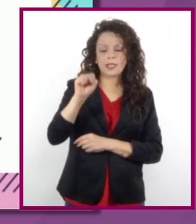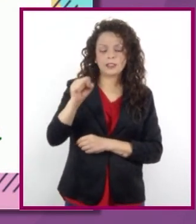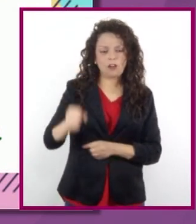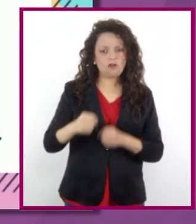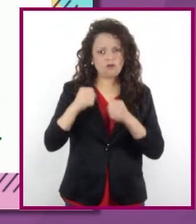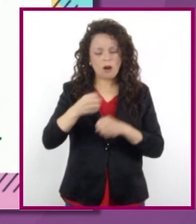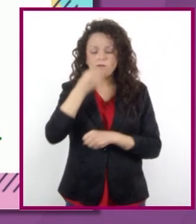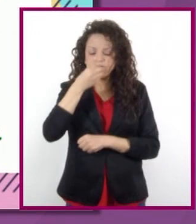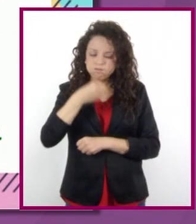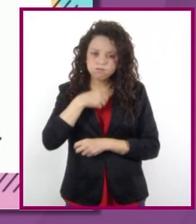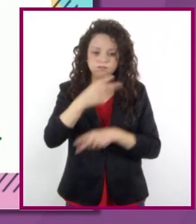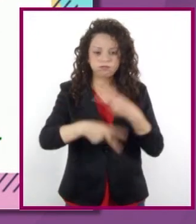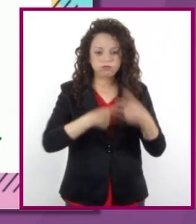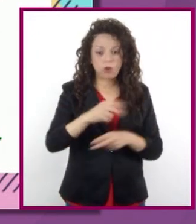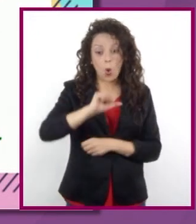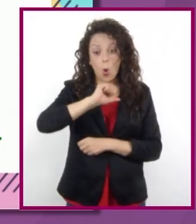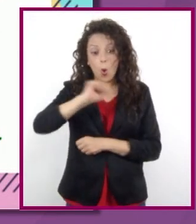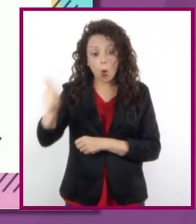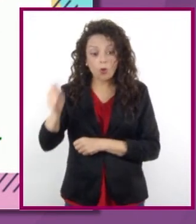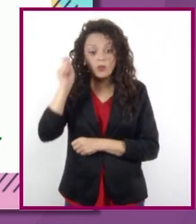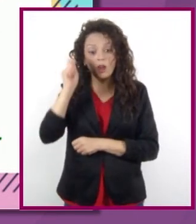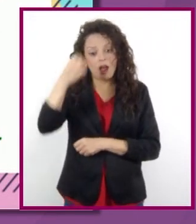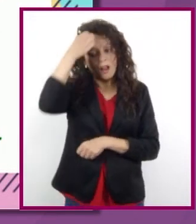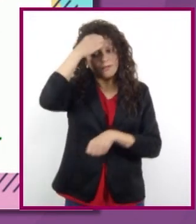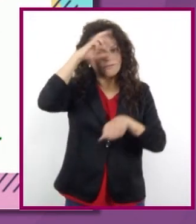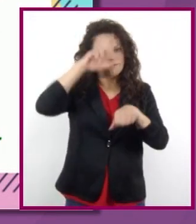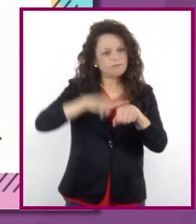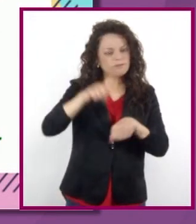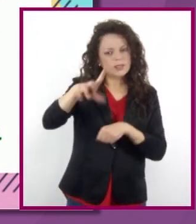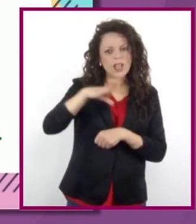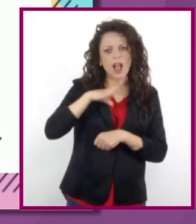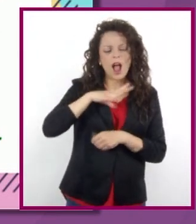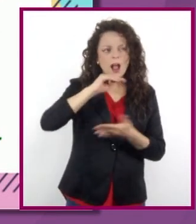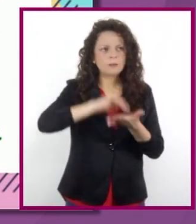extranjeros, debido a que estos contaban con una estrategia